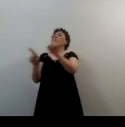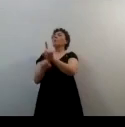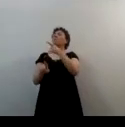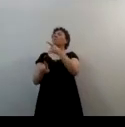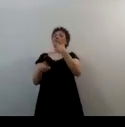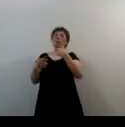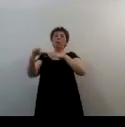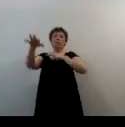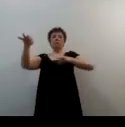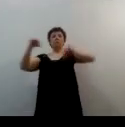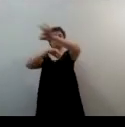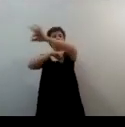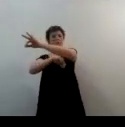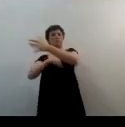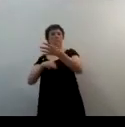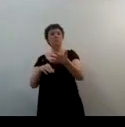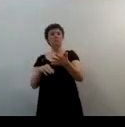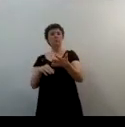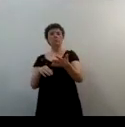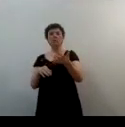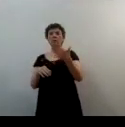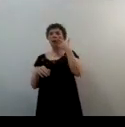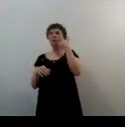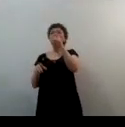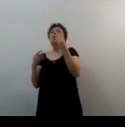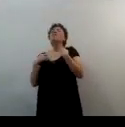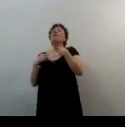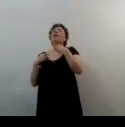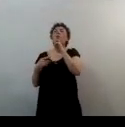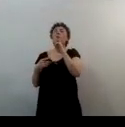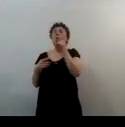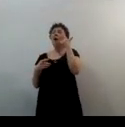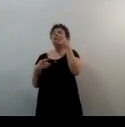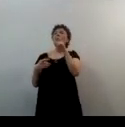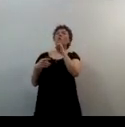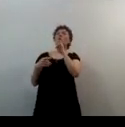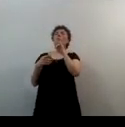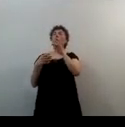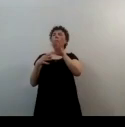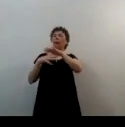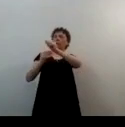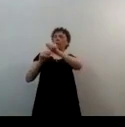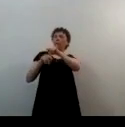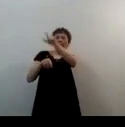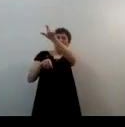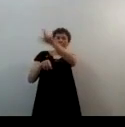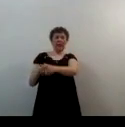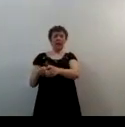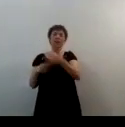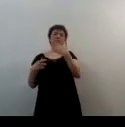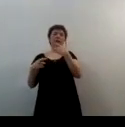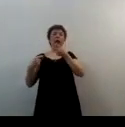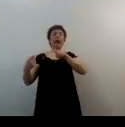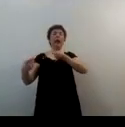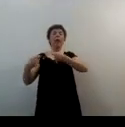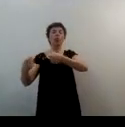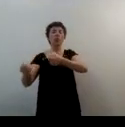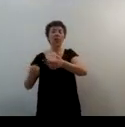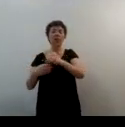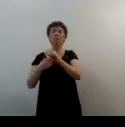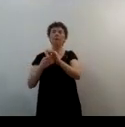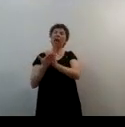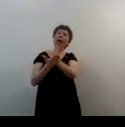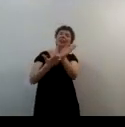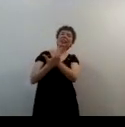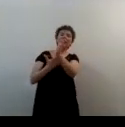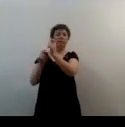decir, a ver cómo es tu vida y a ver cómo lo encajamos esto en tu vida. Y hay que negociar y hay que dar alternativas, porque prohibir